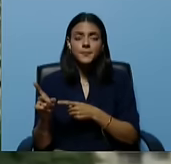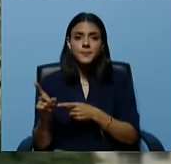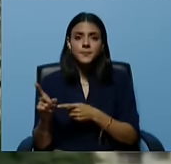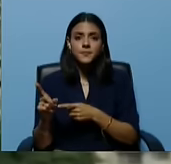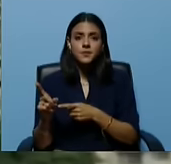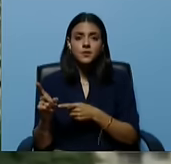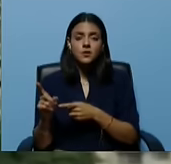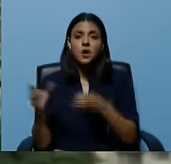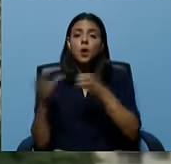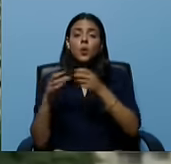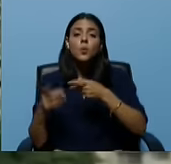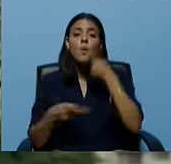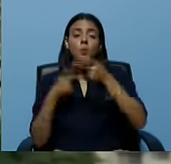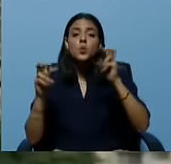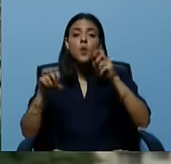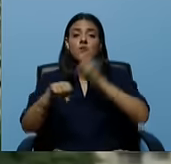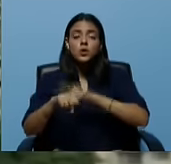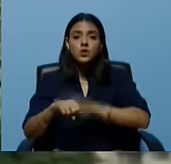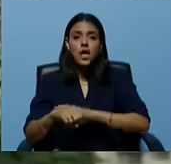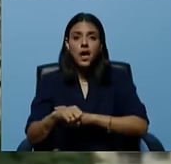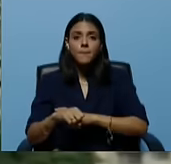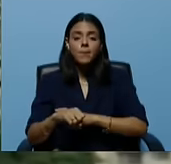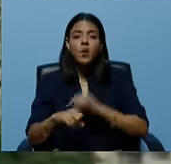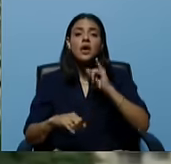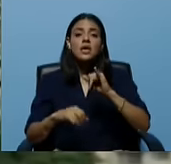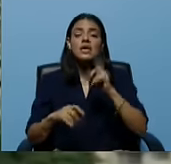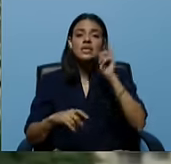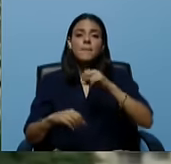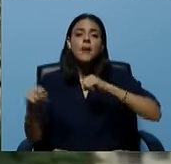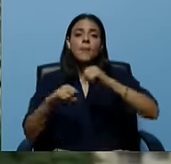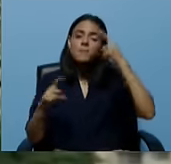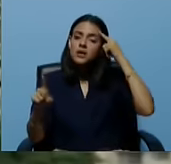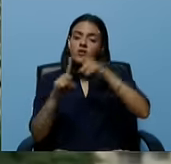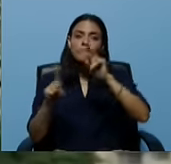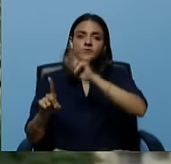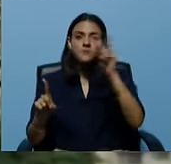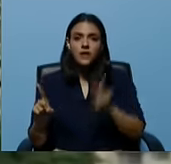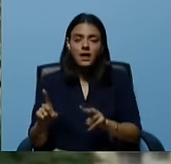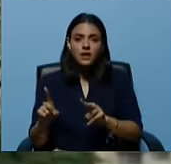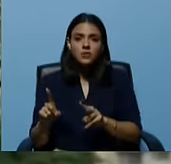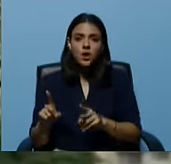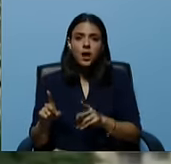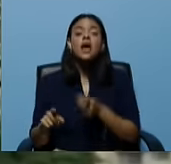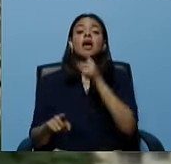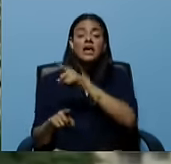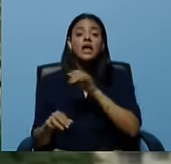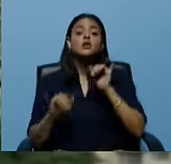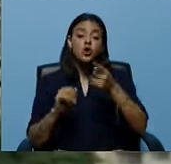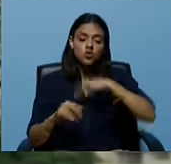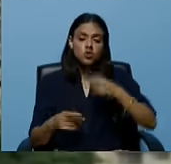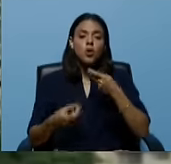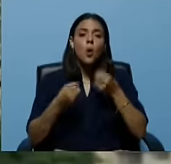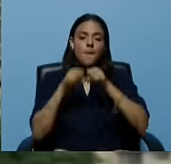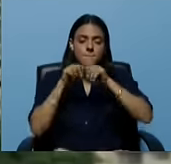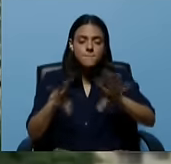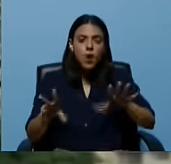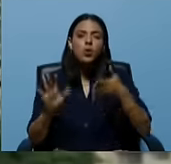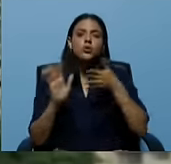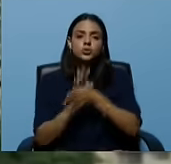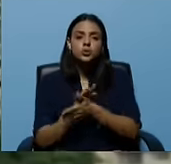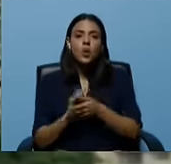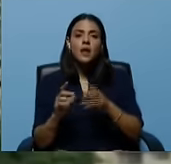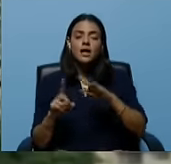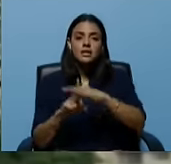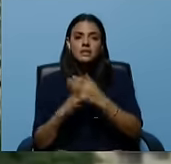del partido Un Nuevo Tiempo y del Movimiento por Venezuela. Eso es lo que tendría que decir al respecto.